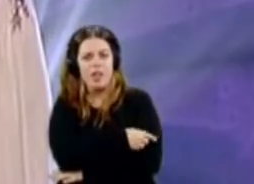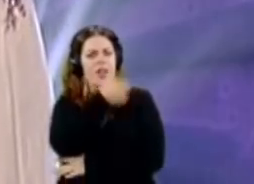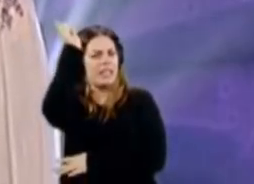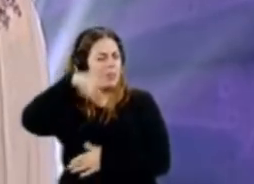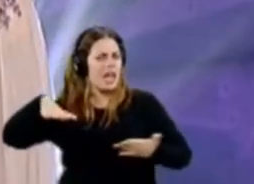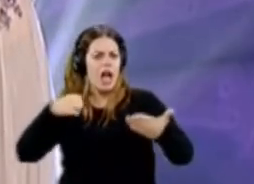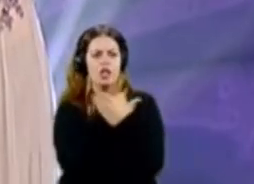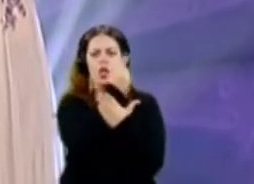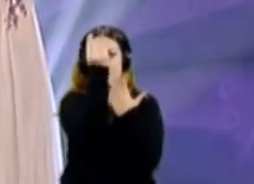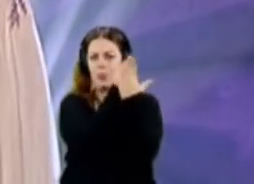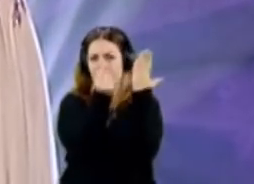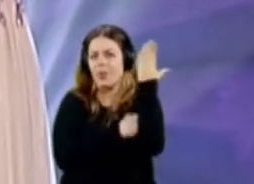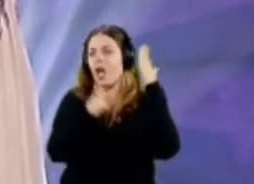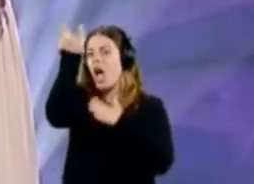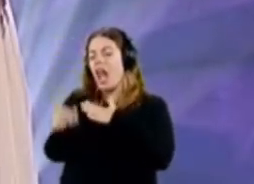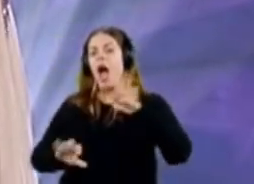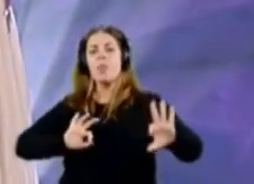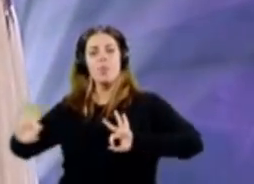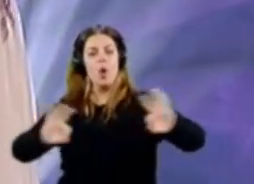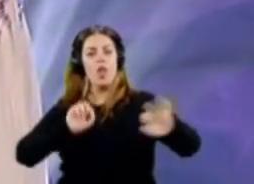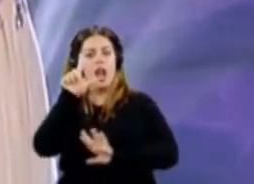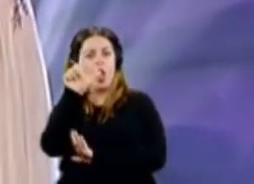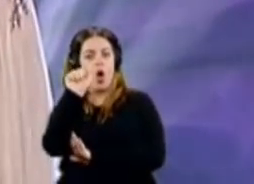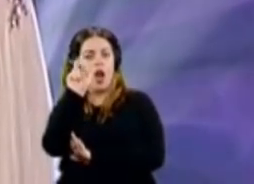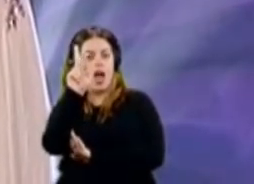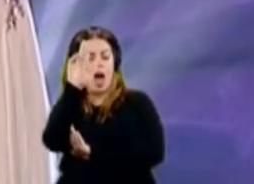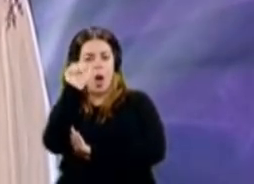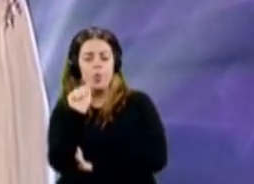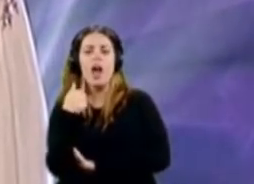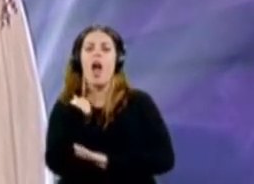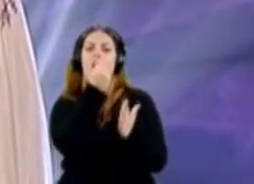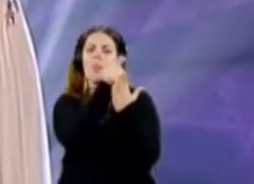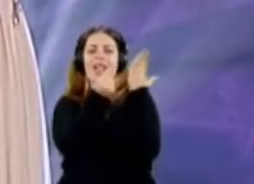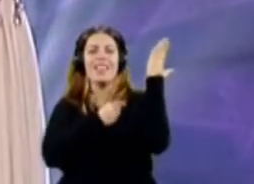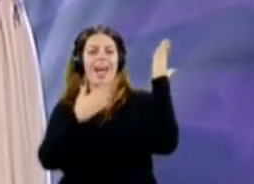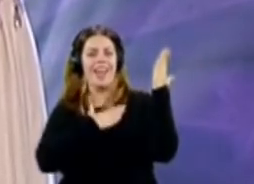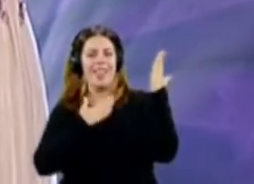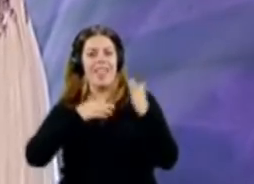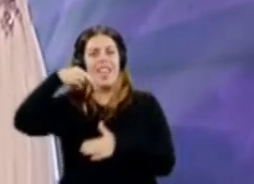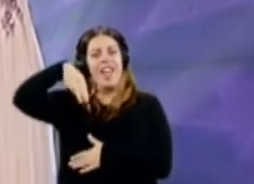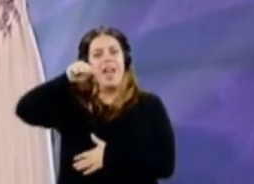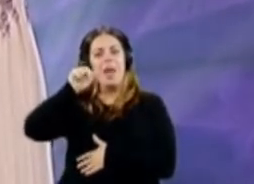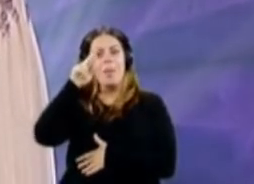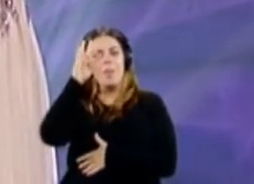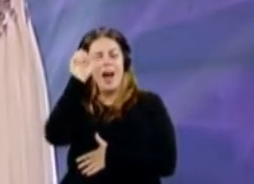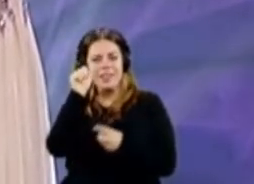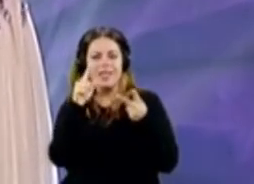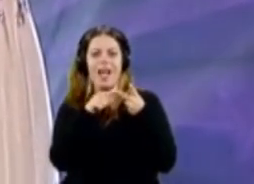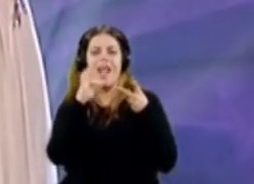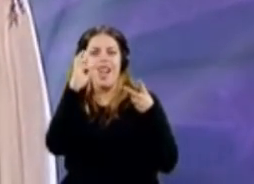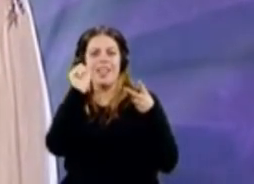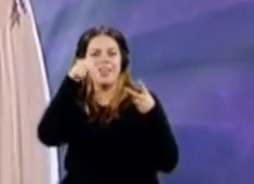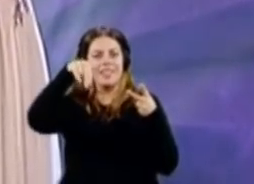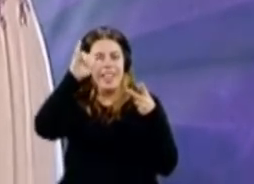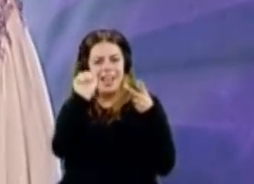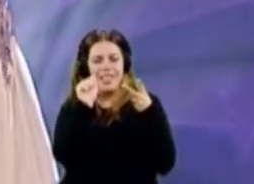estado maquillada esa modelo Laura García Denis con un maquillaje de Marta Artiles Martín, Tania Galván Vázquez y Leo